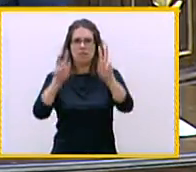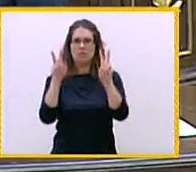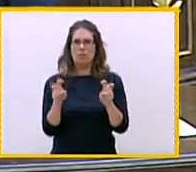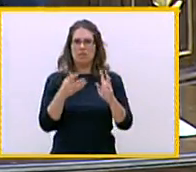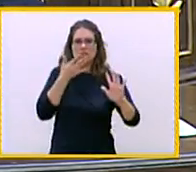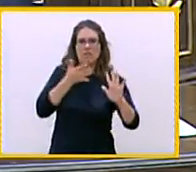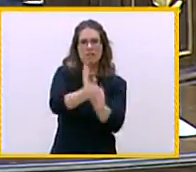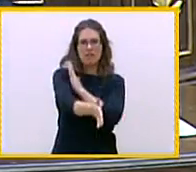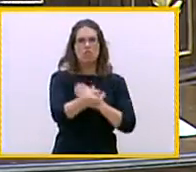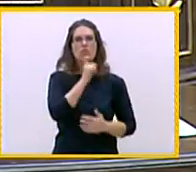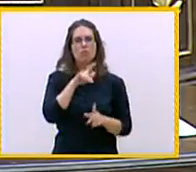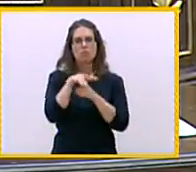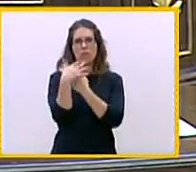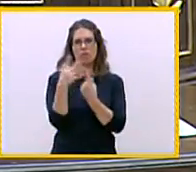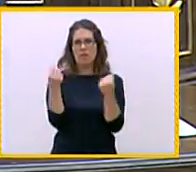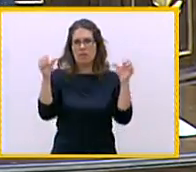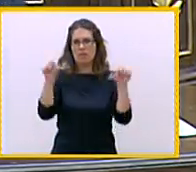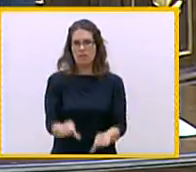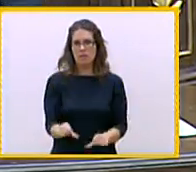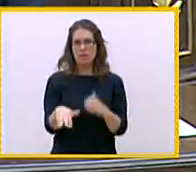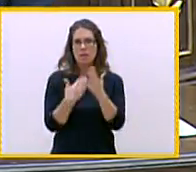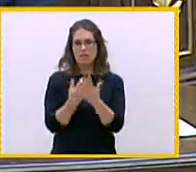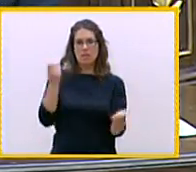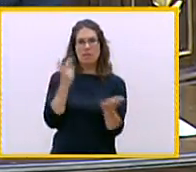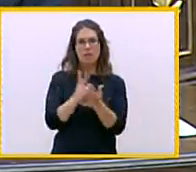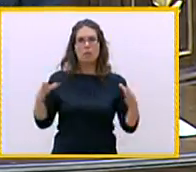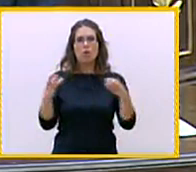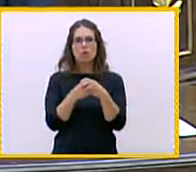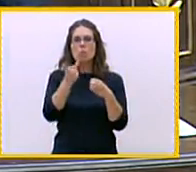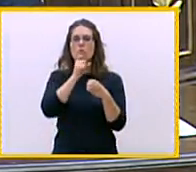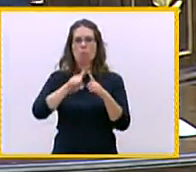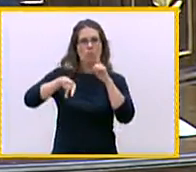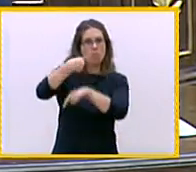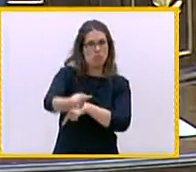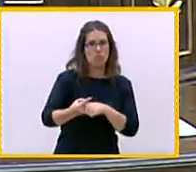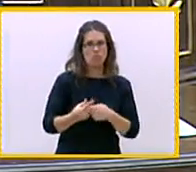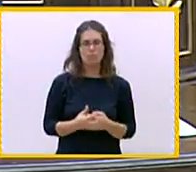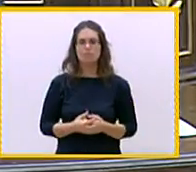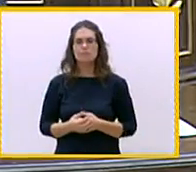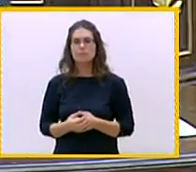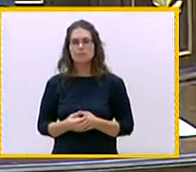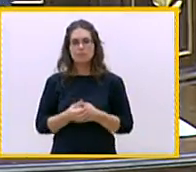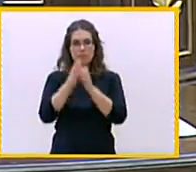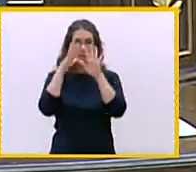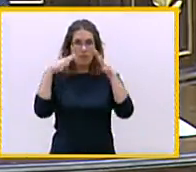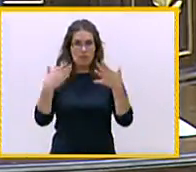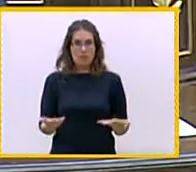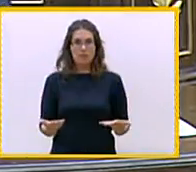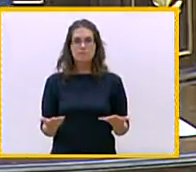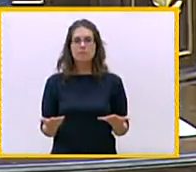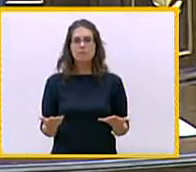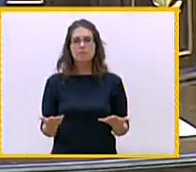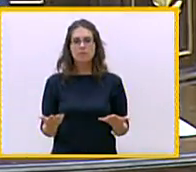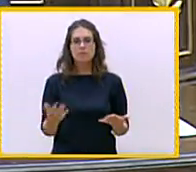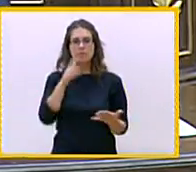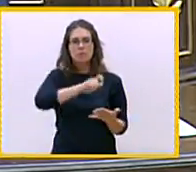la crisis y lo que supone de gran reto colectivo para todos. A estas alturas, nadie puede